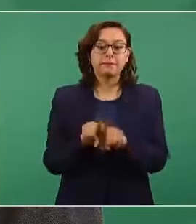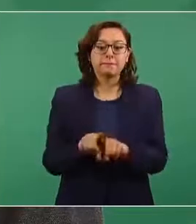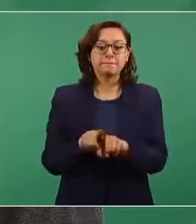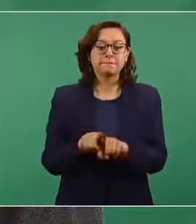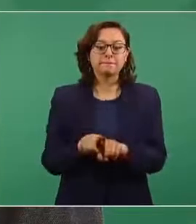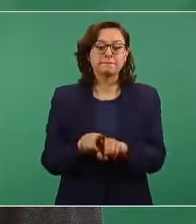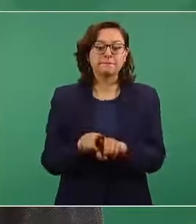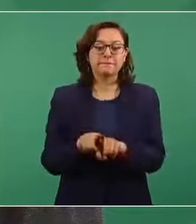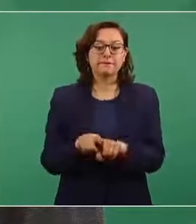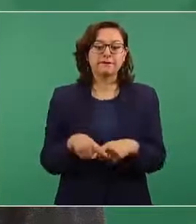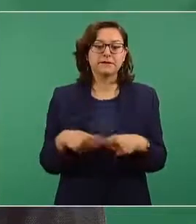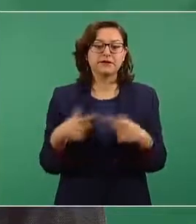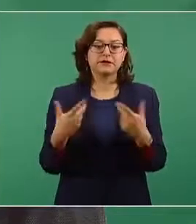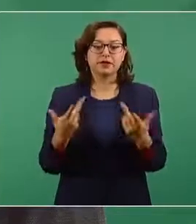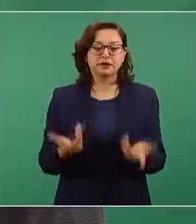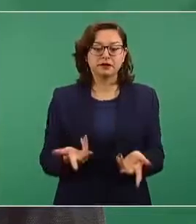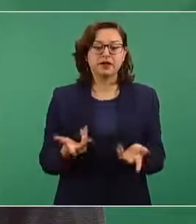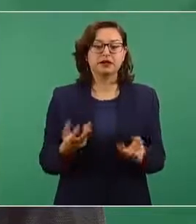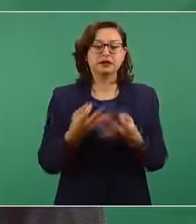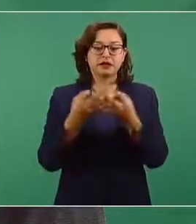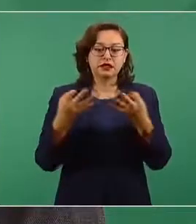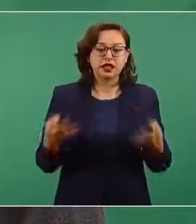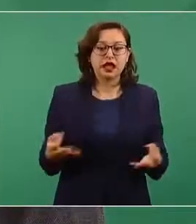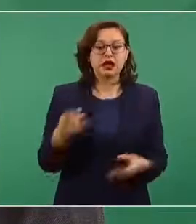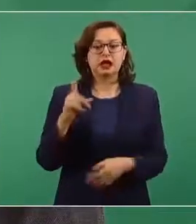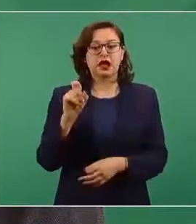les han arrebatado las tierras y las aguas